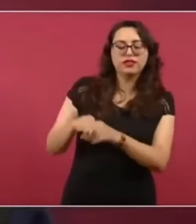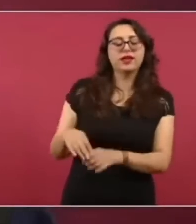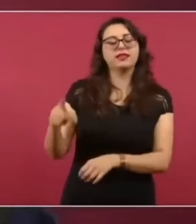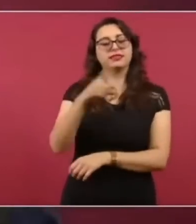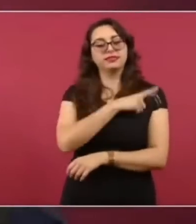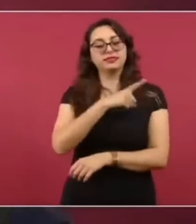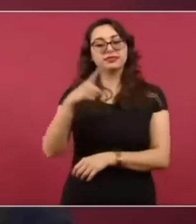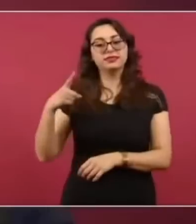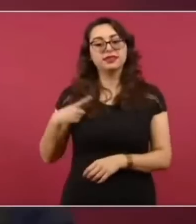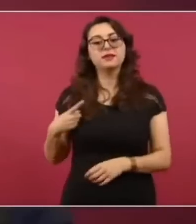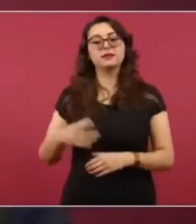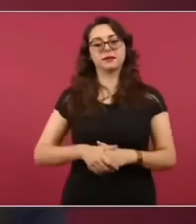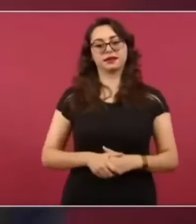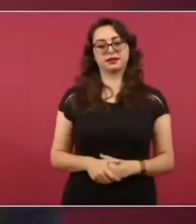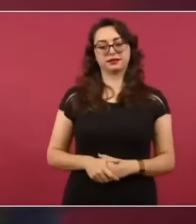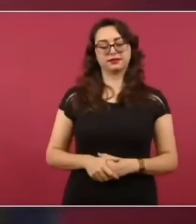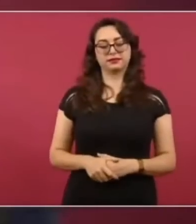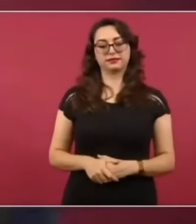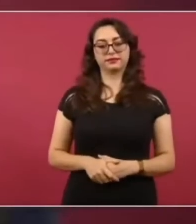El pueblo se equivoca menos.